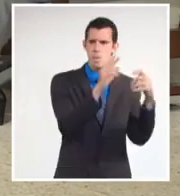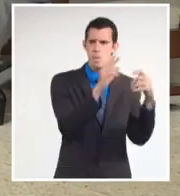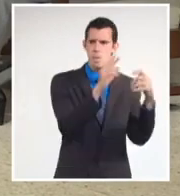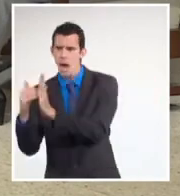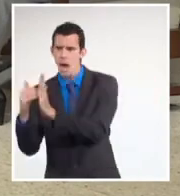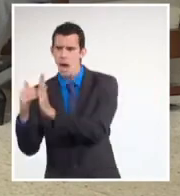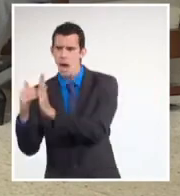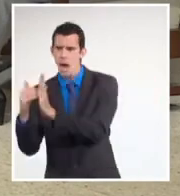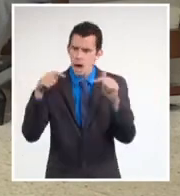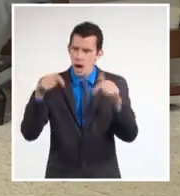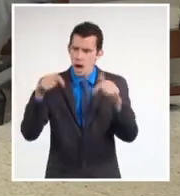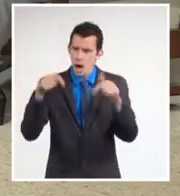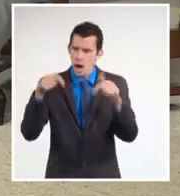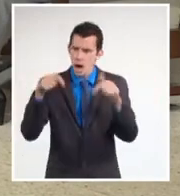solo recursos materiales,